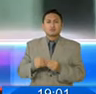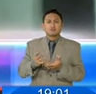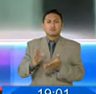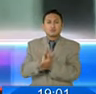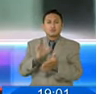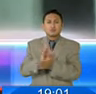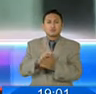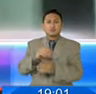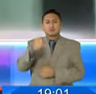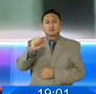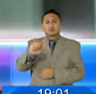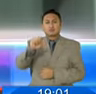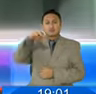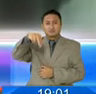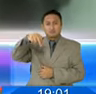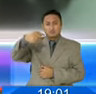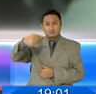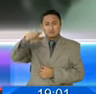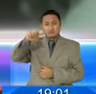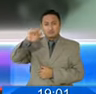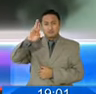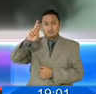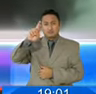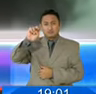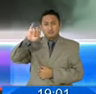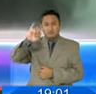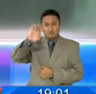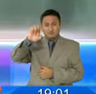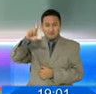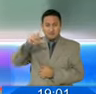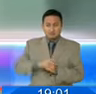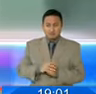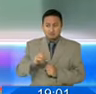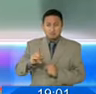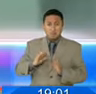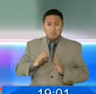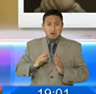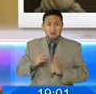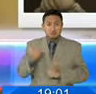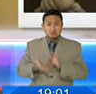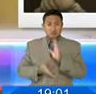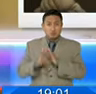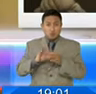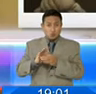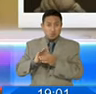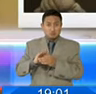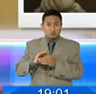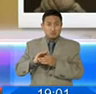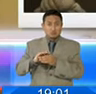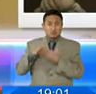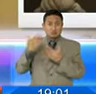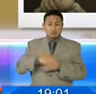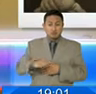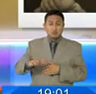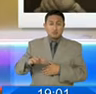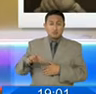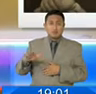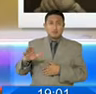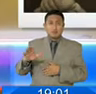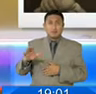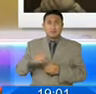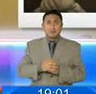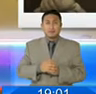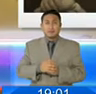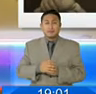Gabriel de los hermanos Jesuitas en Quito durante las vacaciones realizó una excursión con varios compañeros Boy Scout a la misión carmelitana de